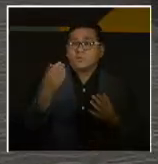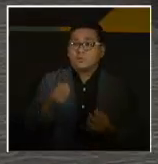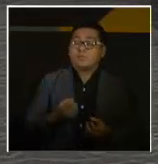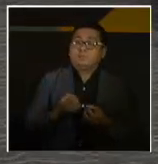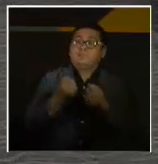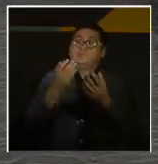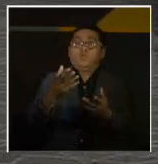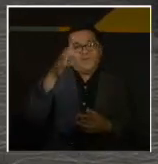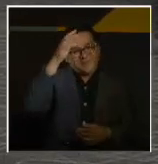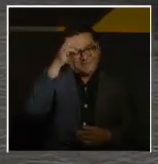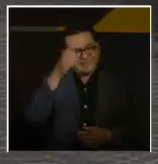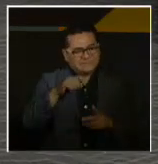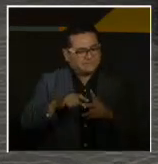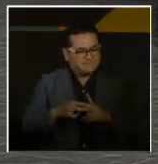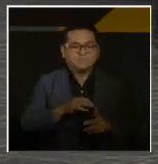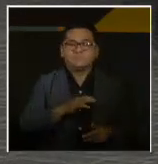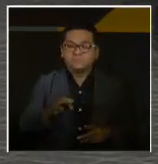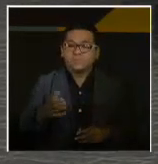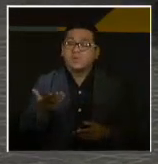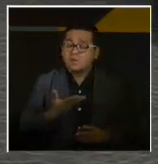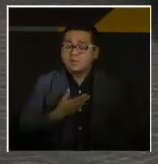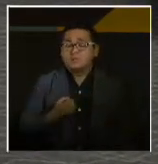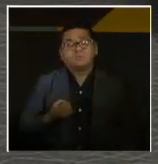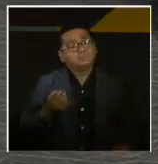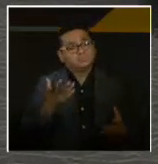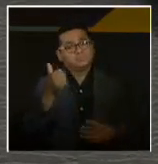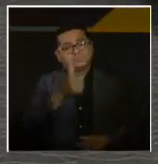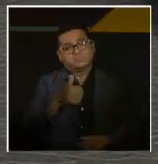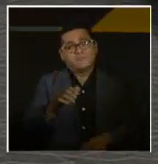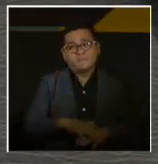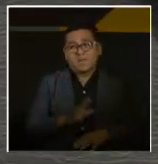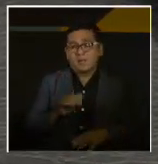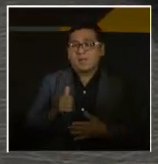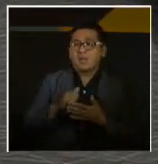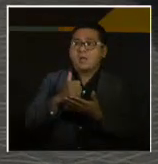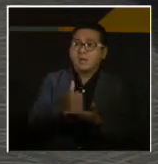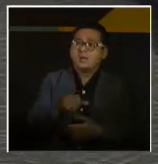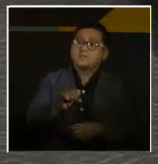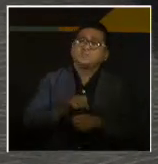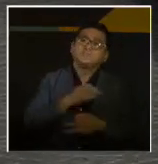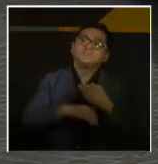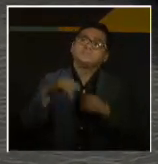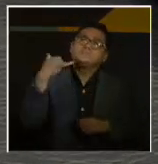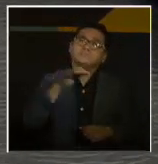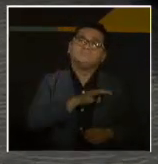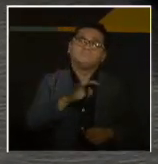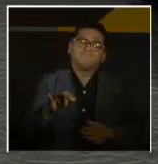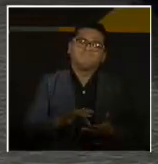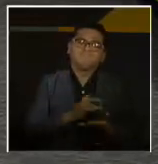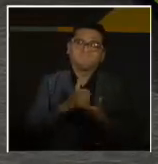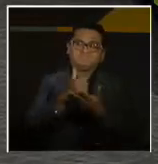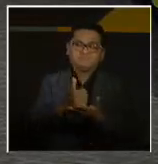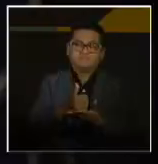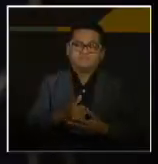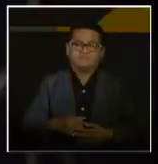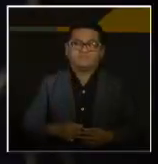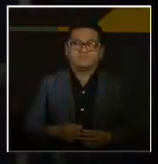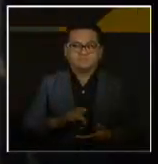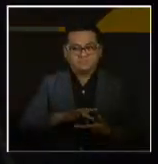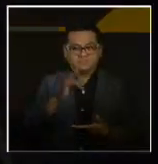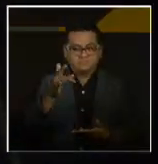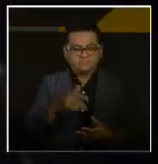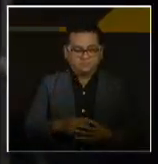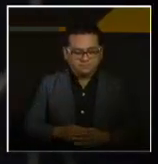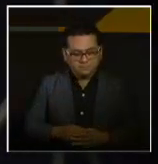recursos que se acordaron desde un principio los vamos a dar para que cada vez sean más secundarias de todo el estado de Yucatán que puedan tener este beneficio. Muchas